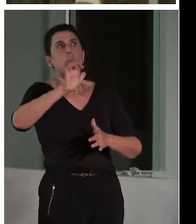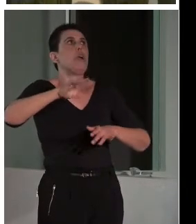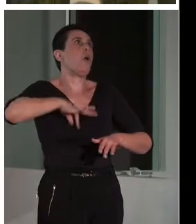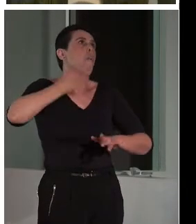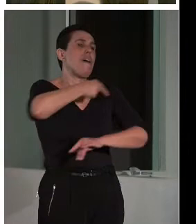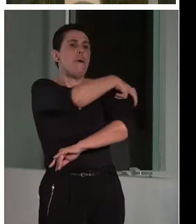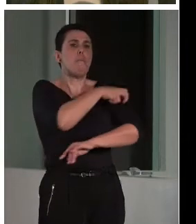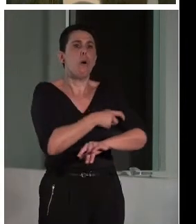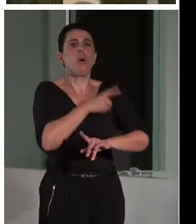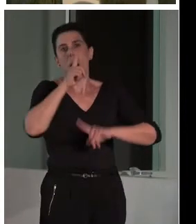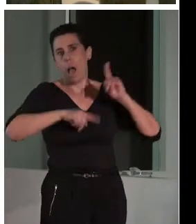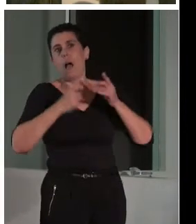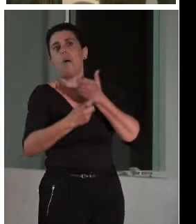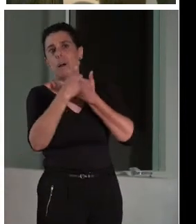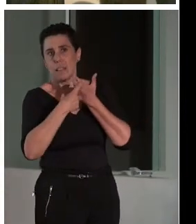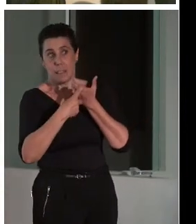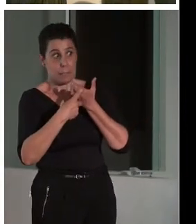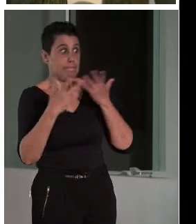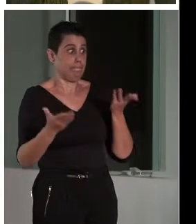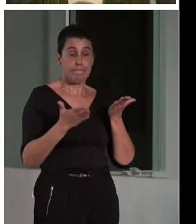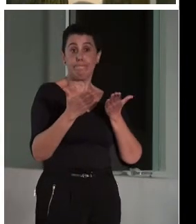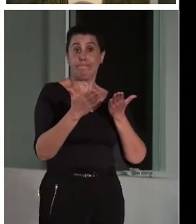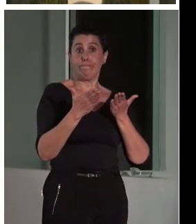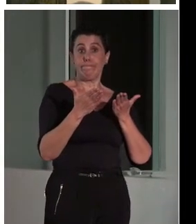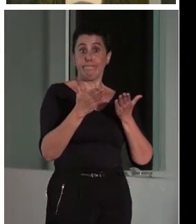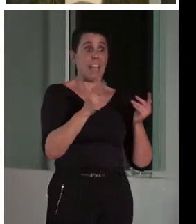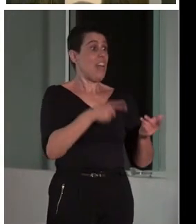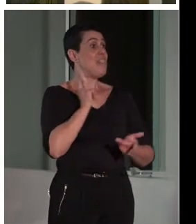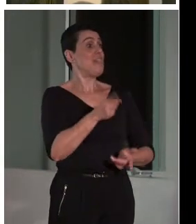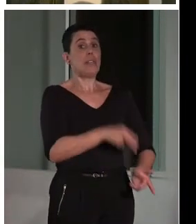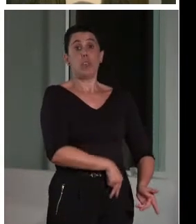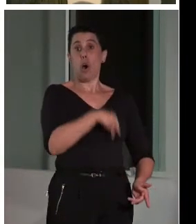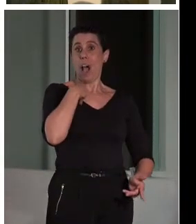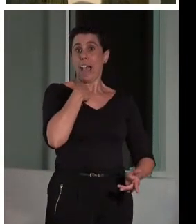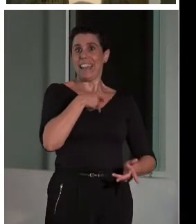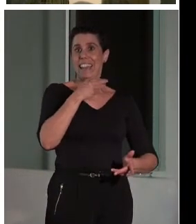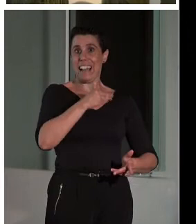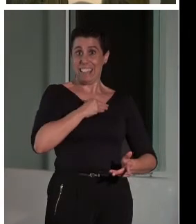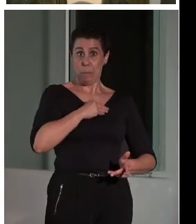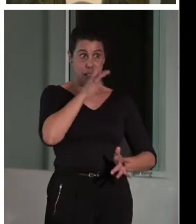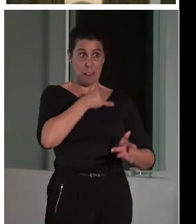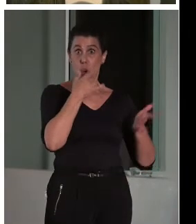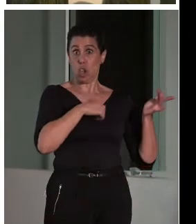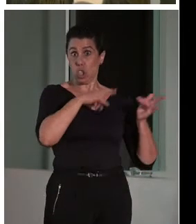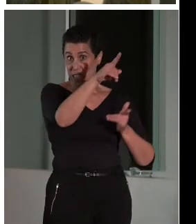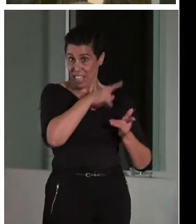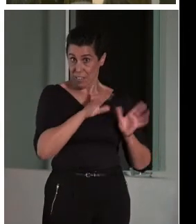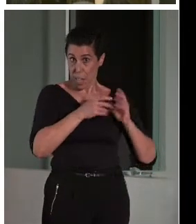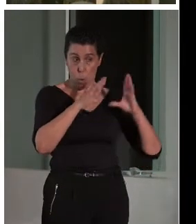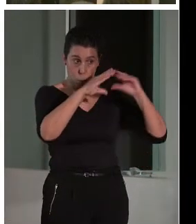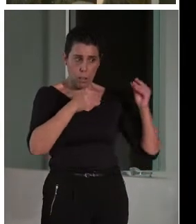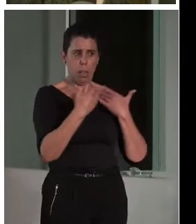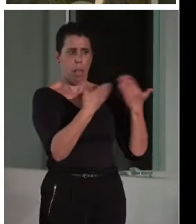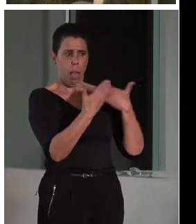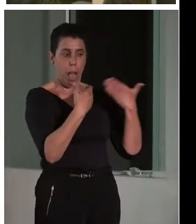y bueno hablamos con la dirección general de patrimonio en este caso de en sevilla con la junta de andalucía parece que hay un interés